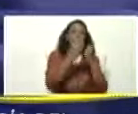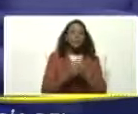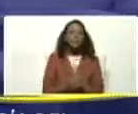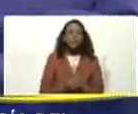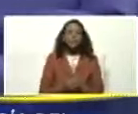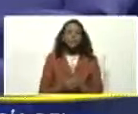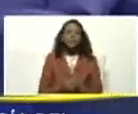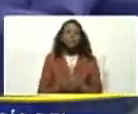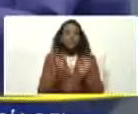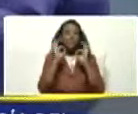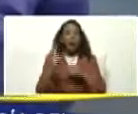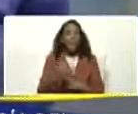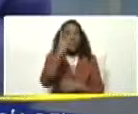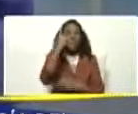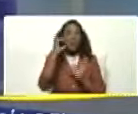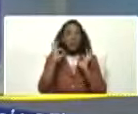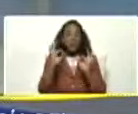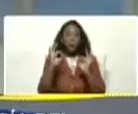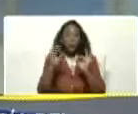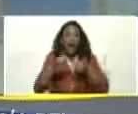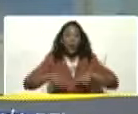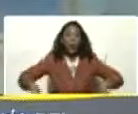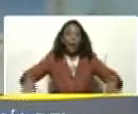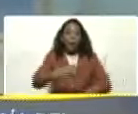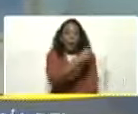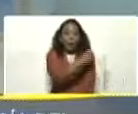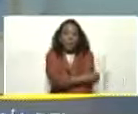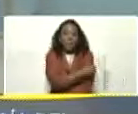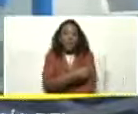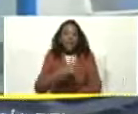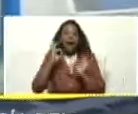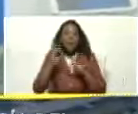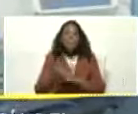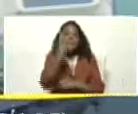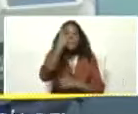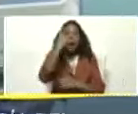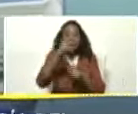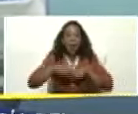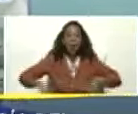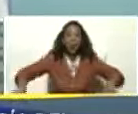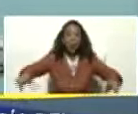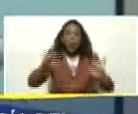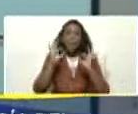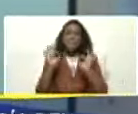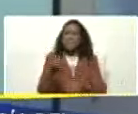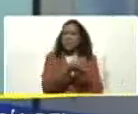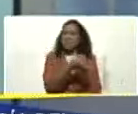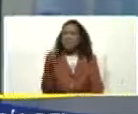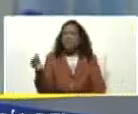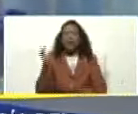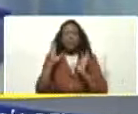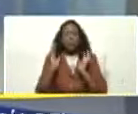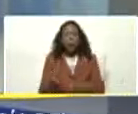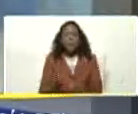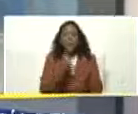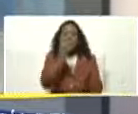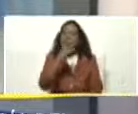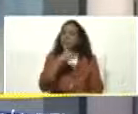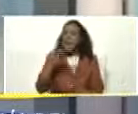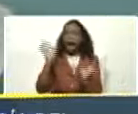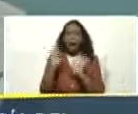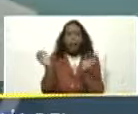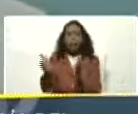adelante primera vez en este hospital que contamos con una de terapia porque aquí nosotros no